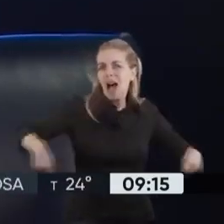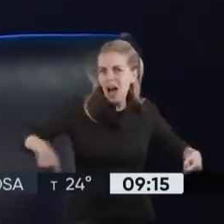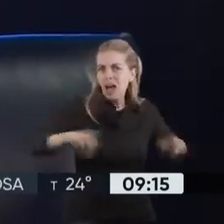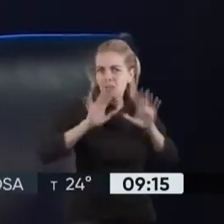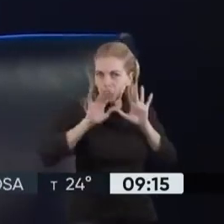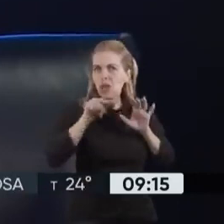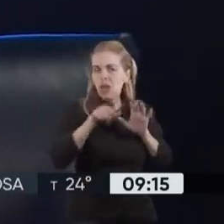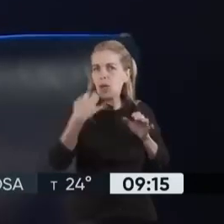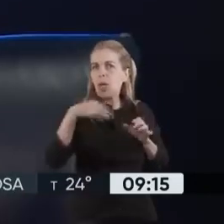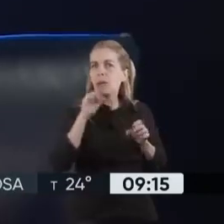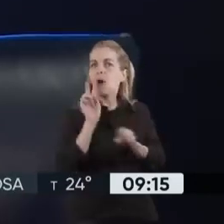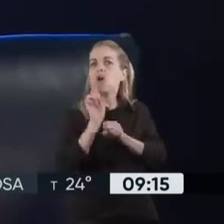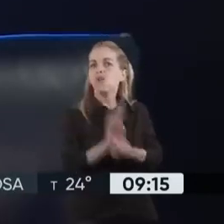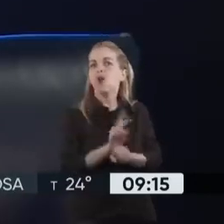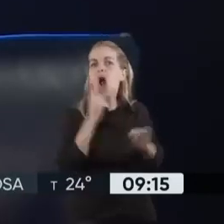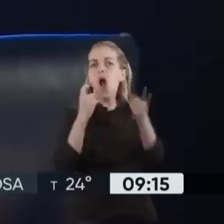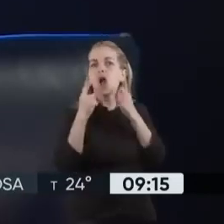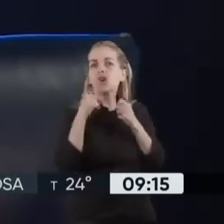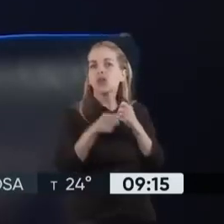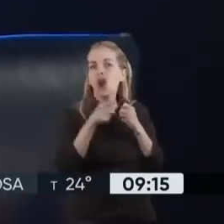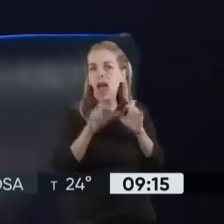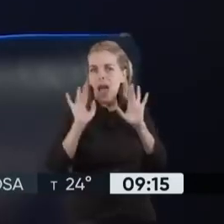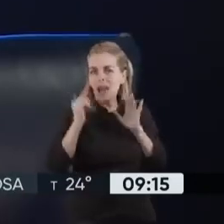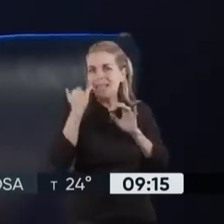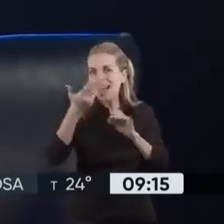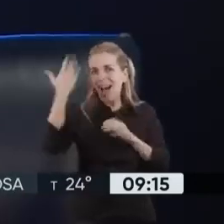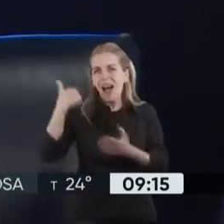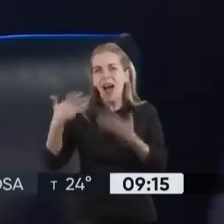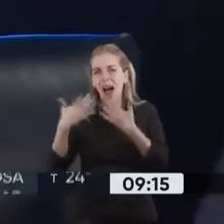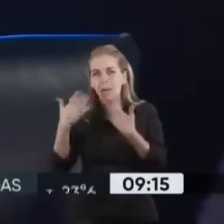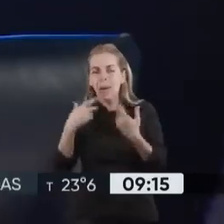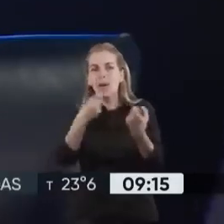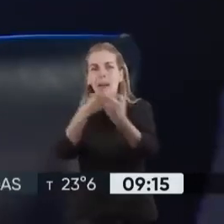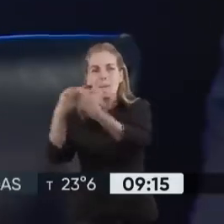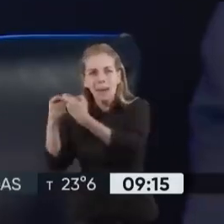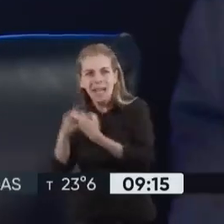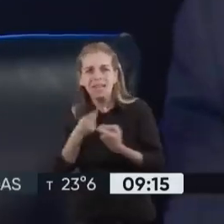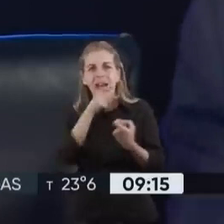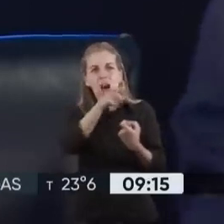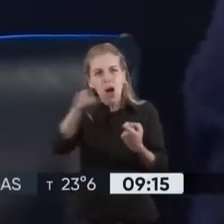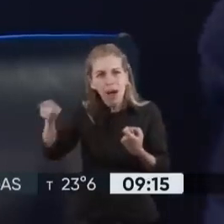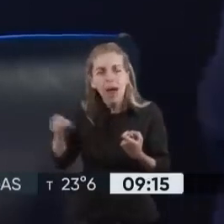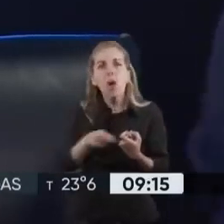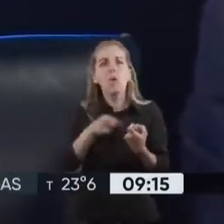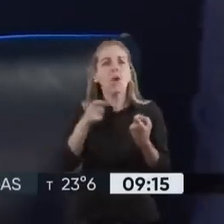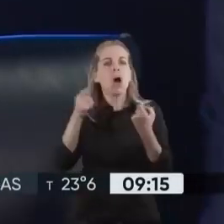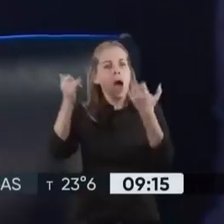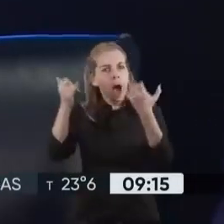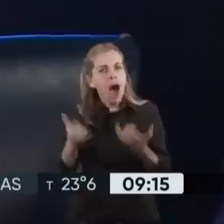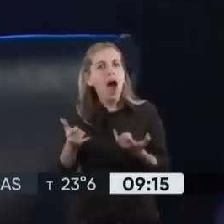venimos hablando también con cada uno de los grandes empresarios que ofrecen recursos y